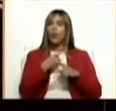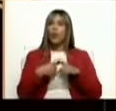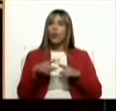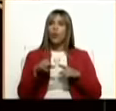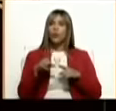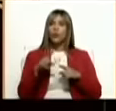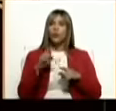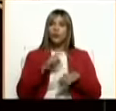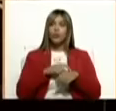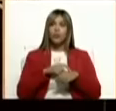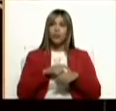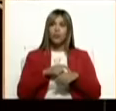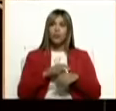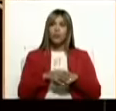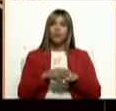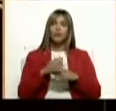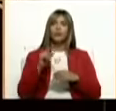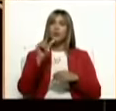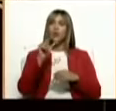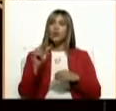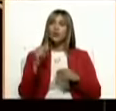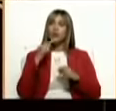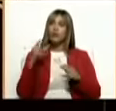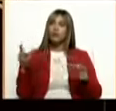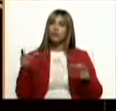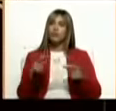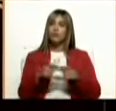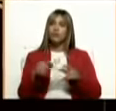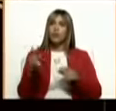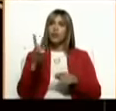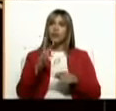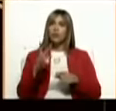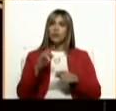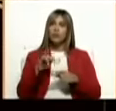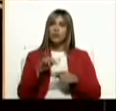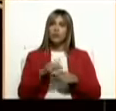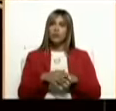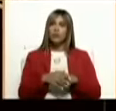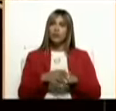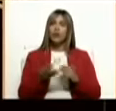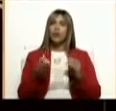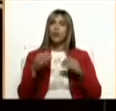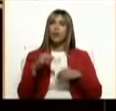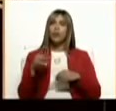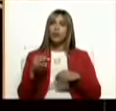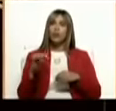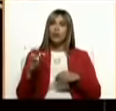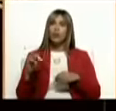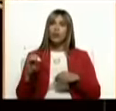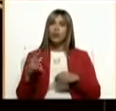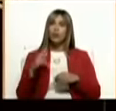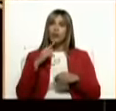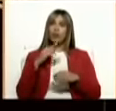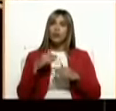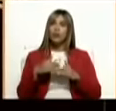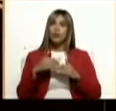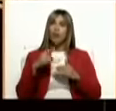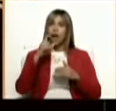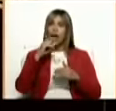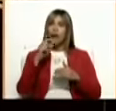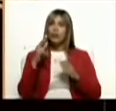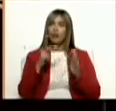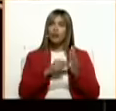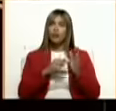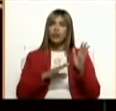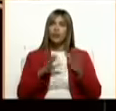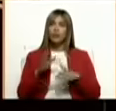Guyana se encontró en conversaciones con Venezuela en el marco del Acuerdo de Ginebra, a partir del año